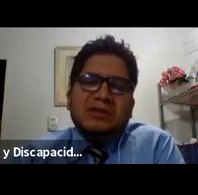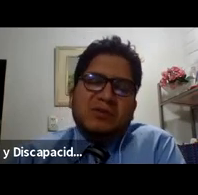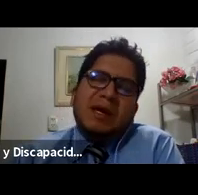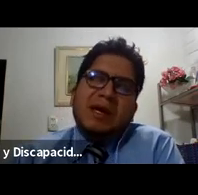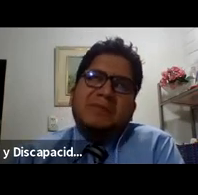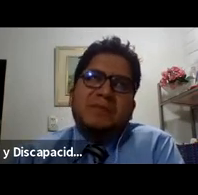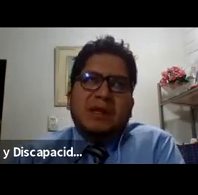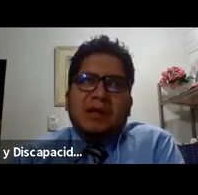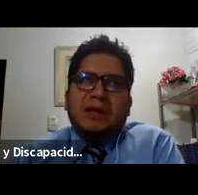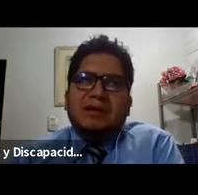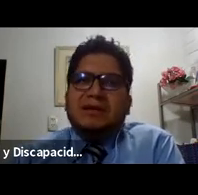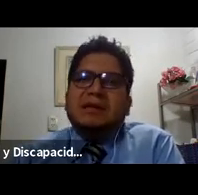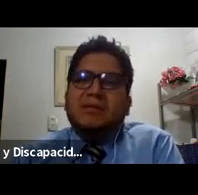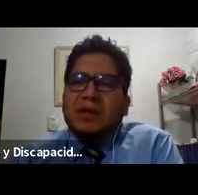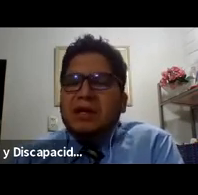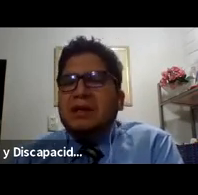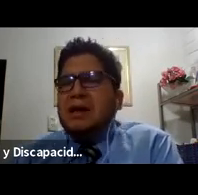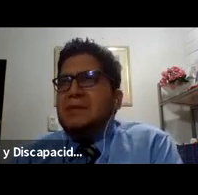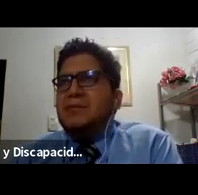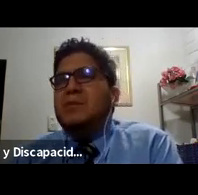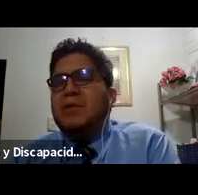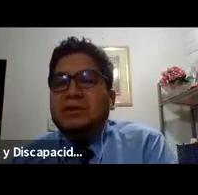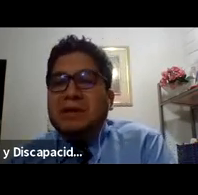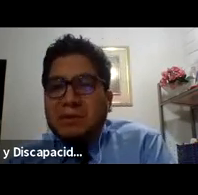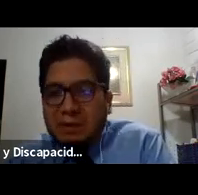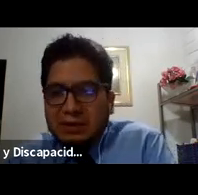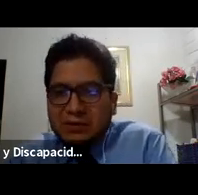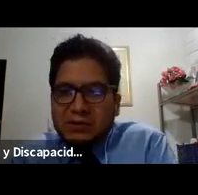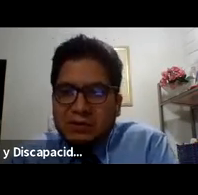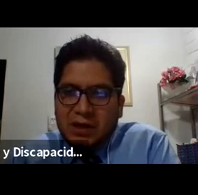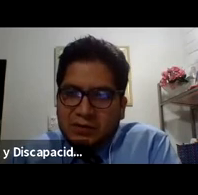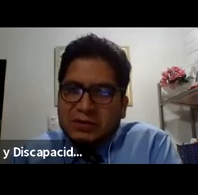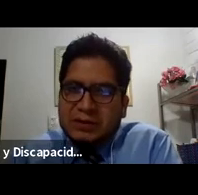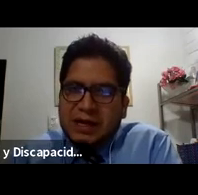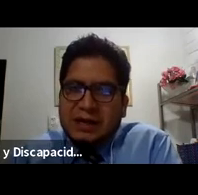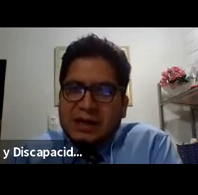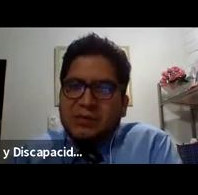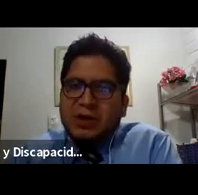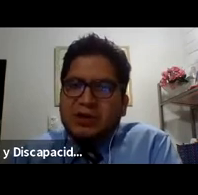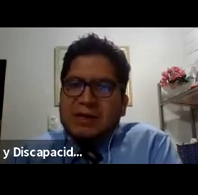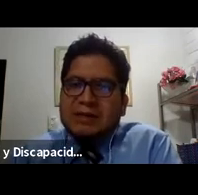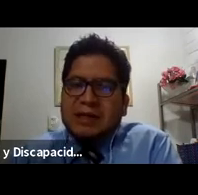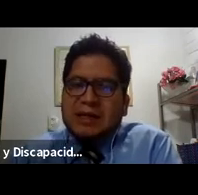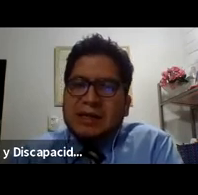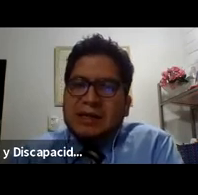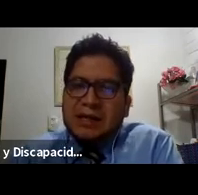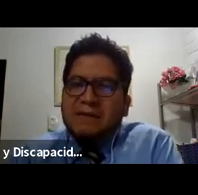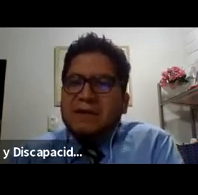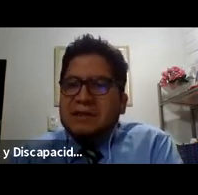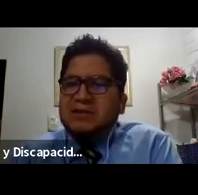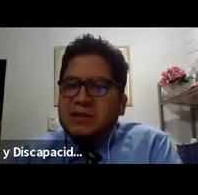no descanso bien gente se sienta aburrida poco a poco se va deprimiendo entonces hay que dar un poquito más de